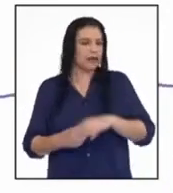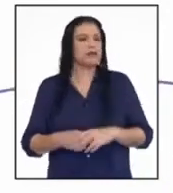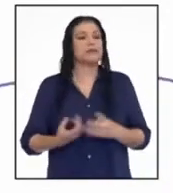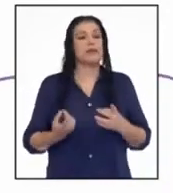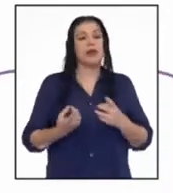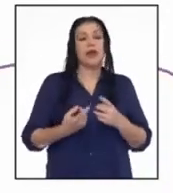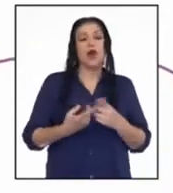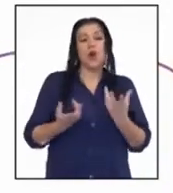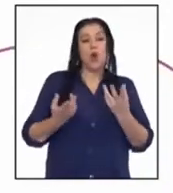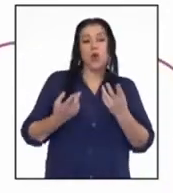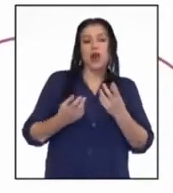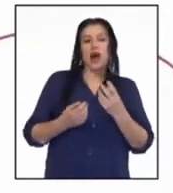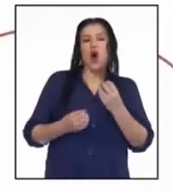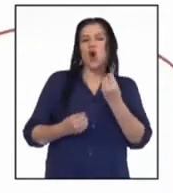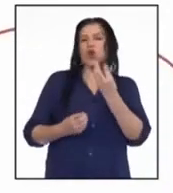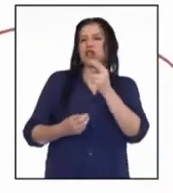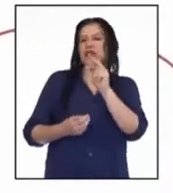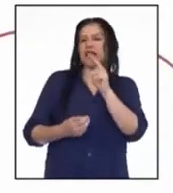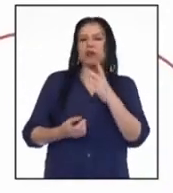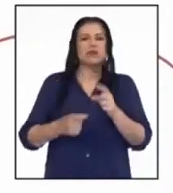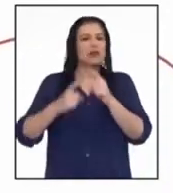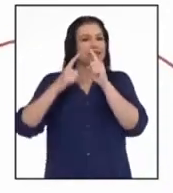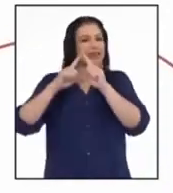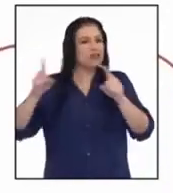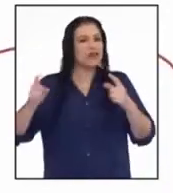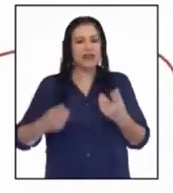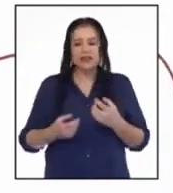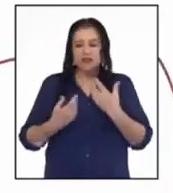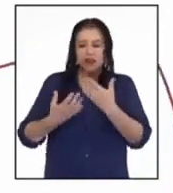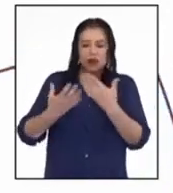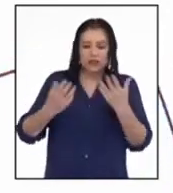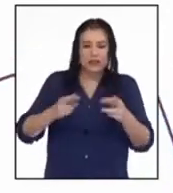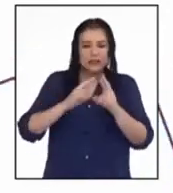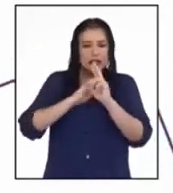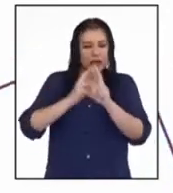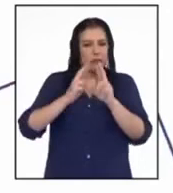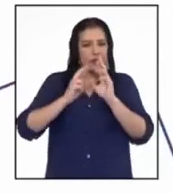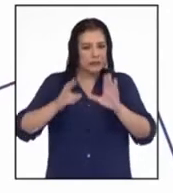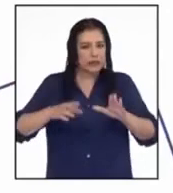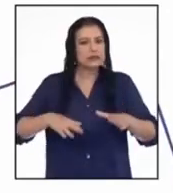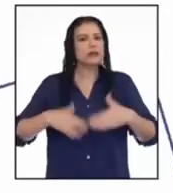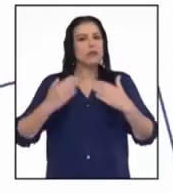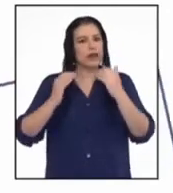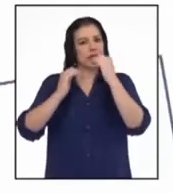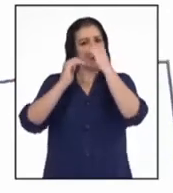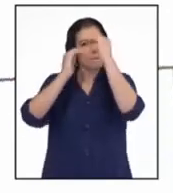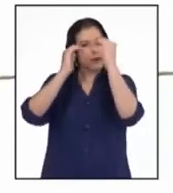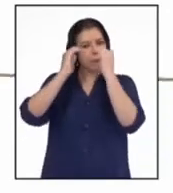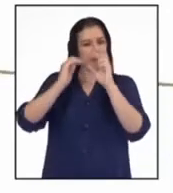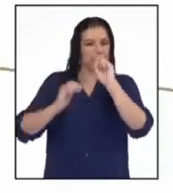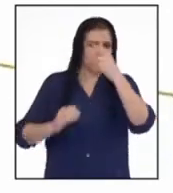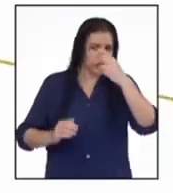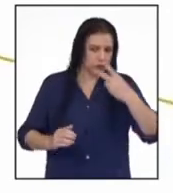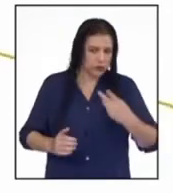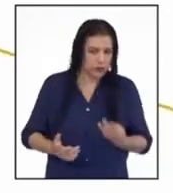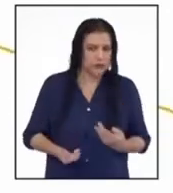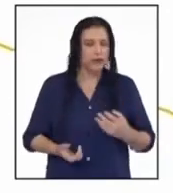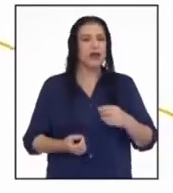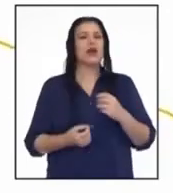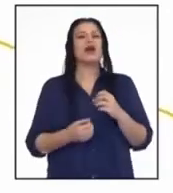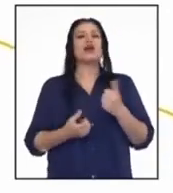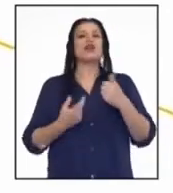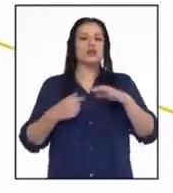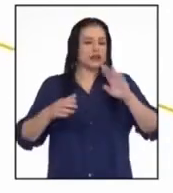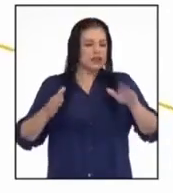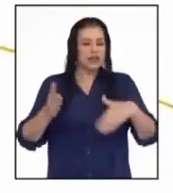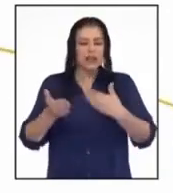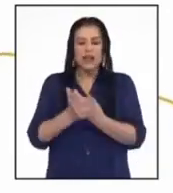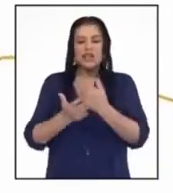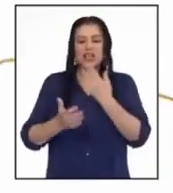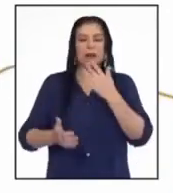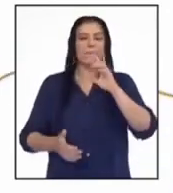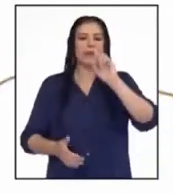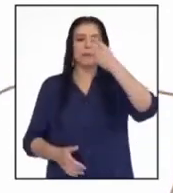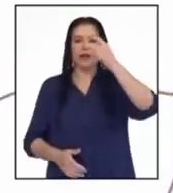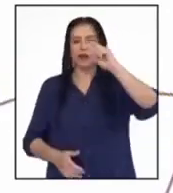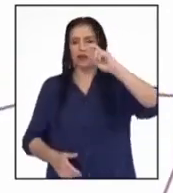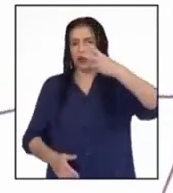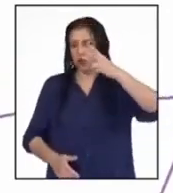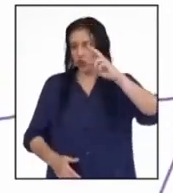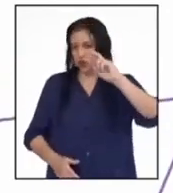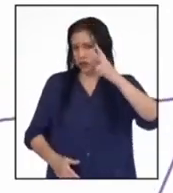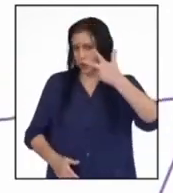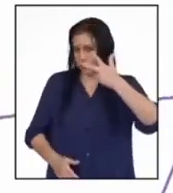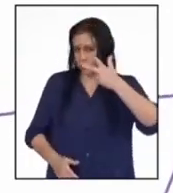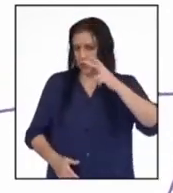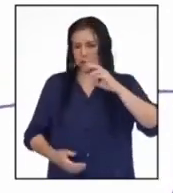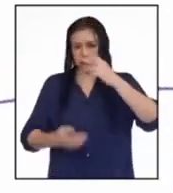Una variable es ordinal cuando las diferentes opciones de respuesta se pueden jerarquizar. Por ejemplo, el orden de llegada, o sea, primero,